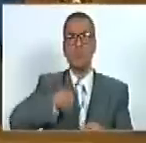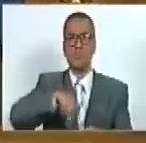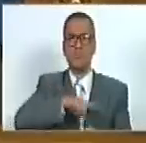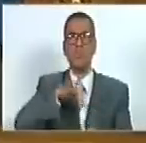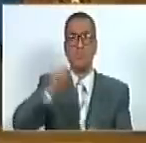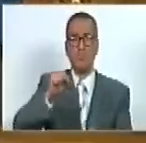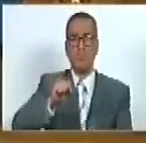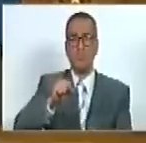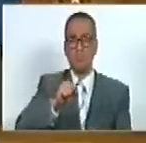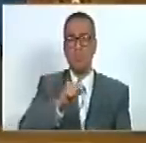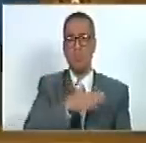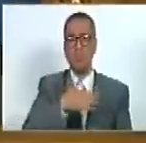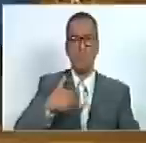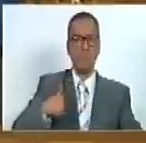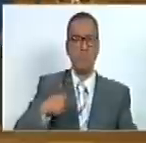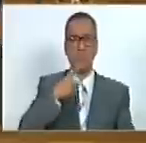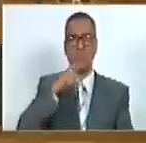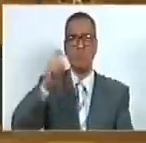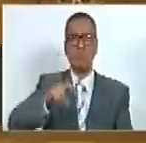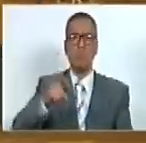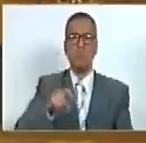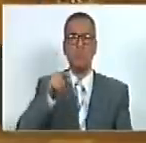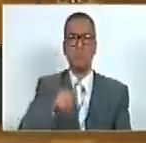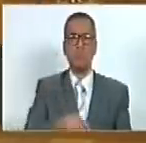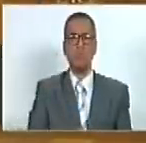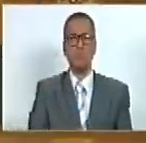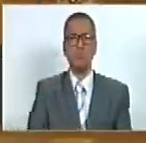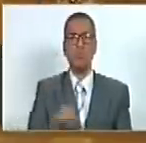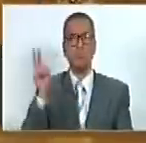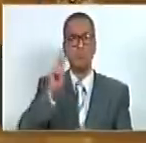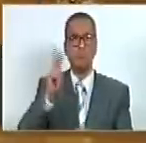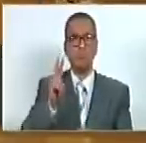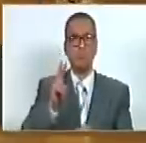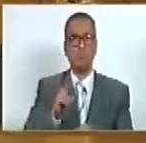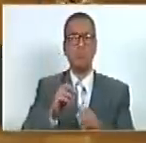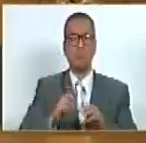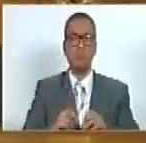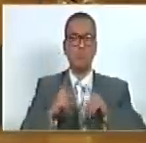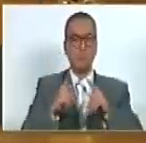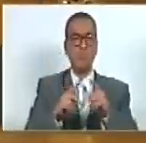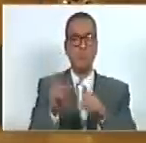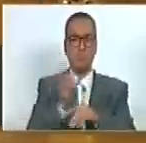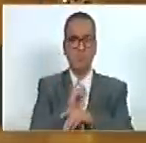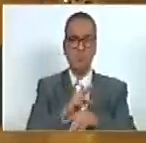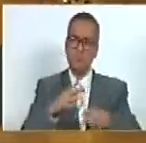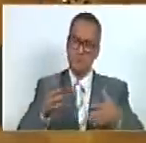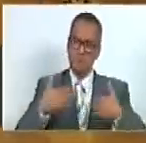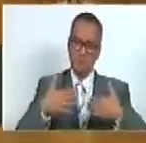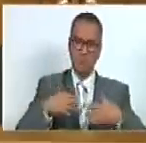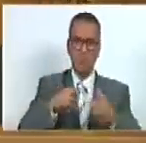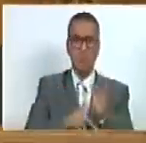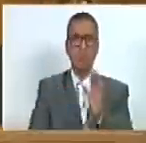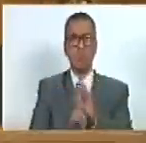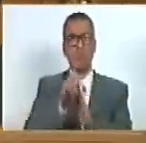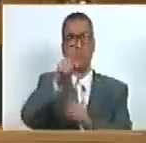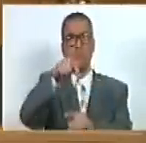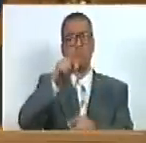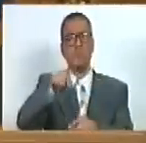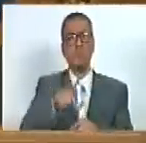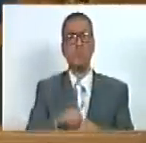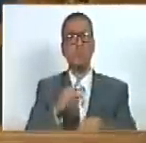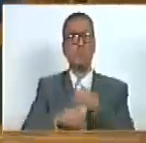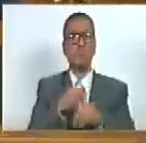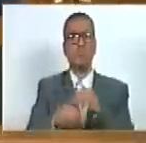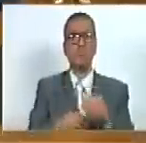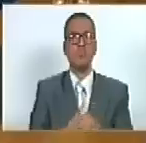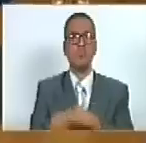sí creemos en la necesidad de que Venezuela se recupere prontamente, y que se haga en